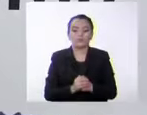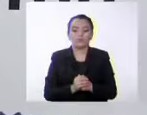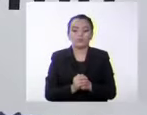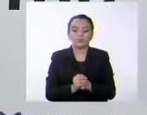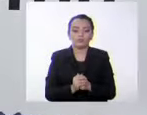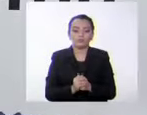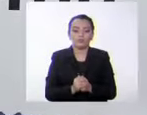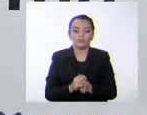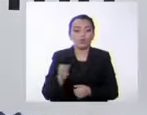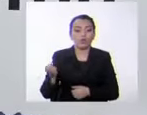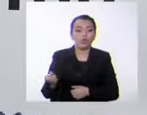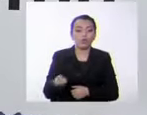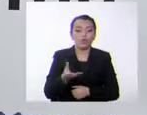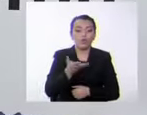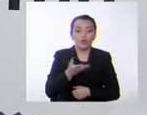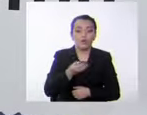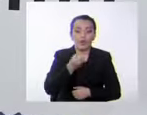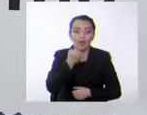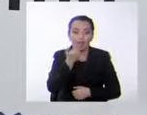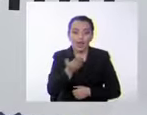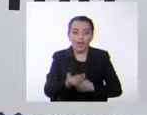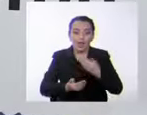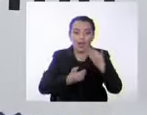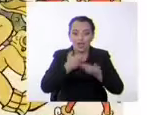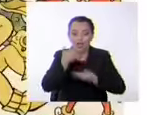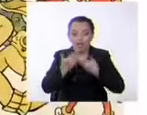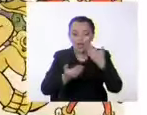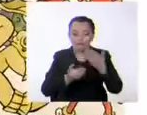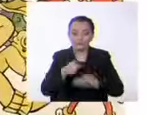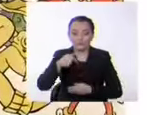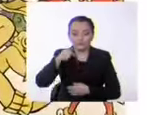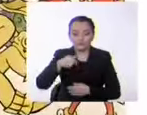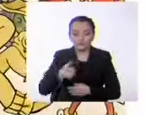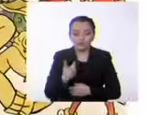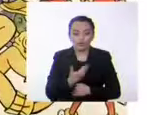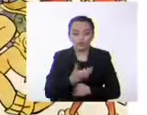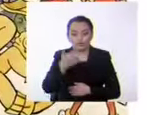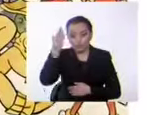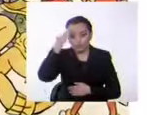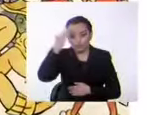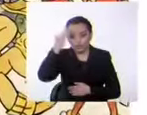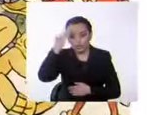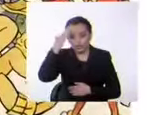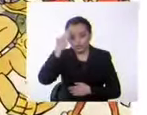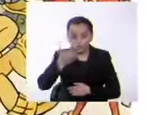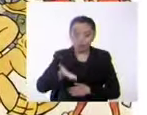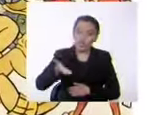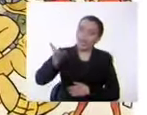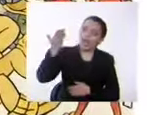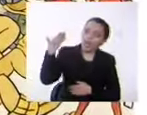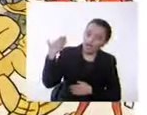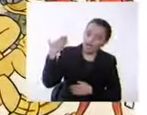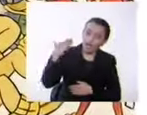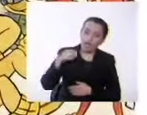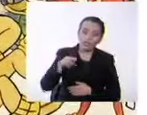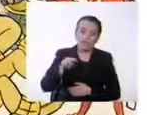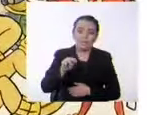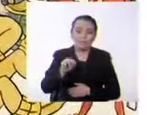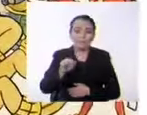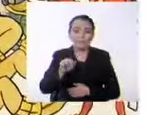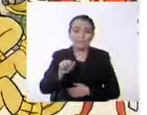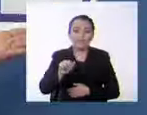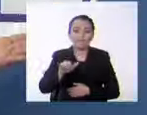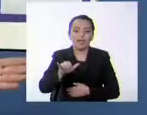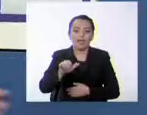nuevo idioma. Nosotros conocemos que en este caso teníamos un idioma, el idioma maya,